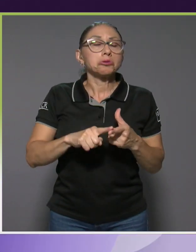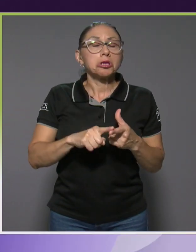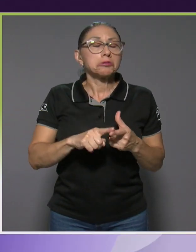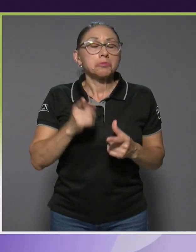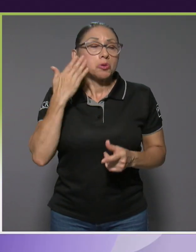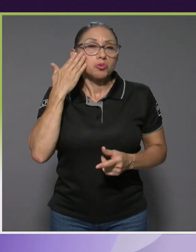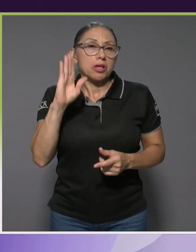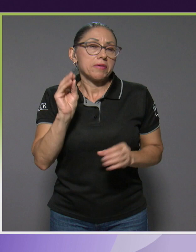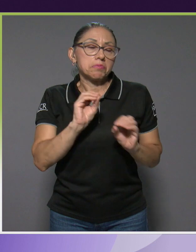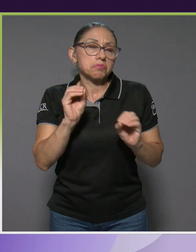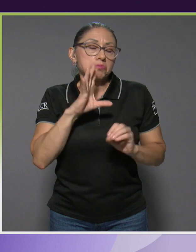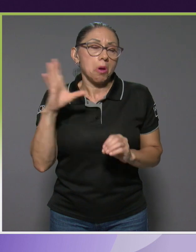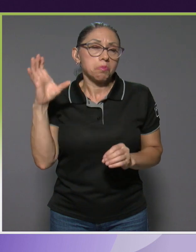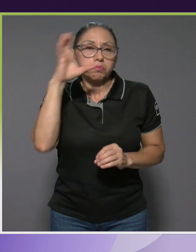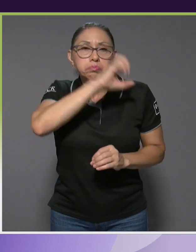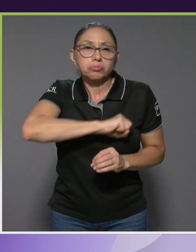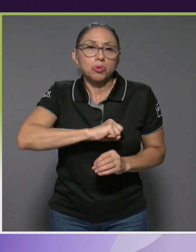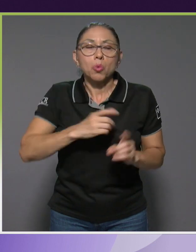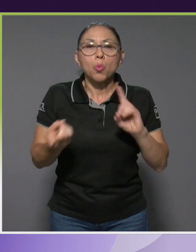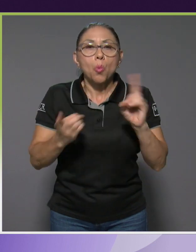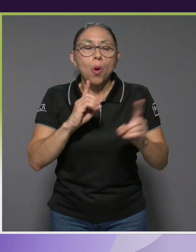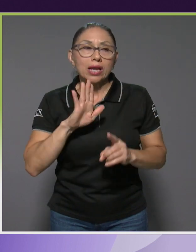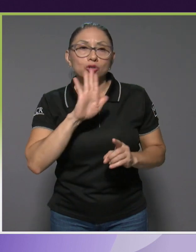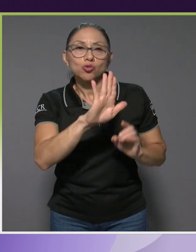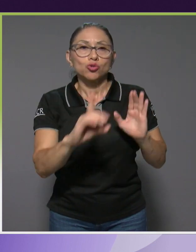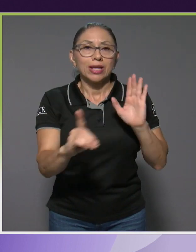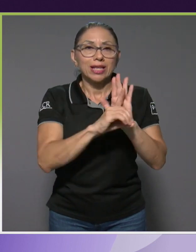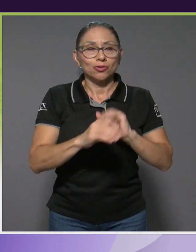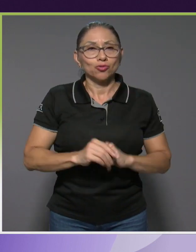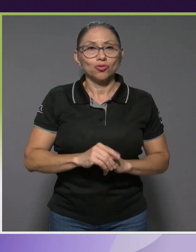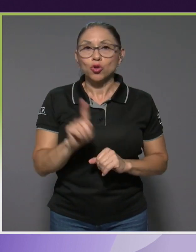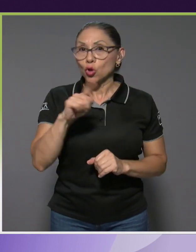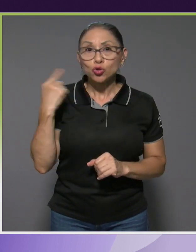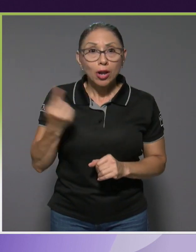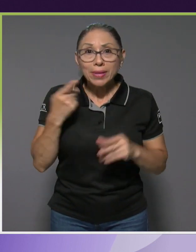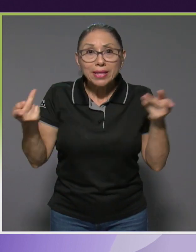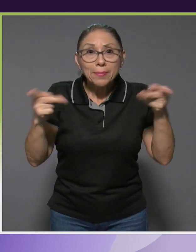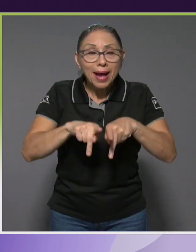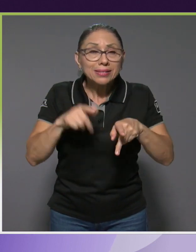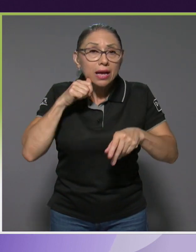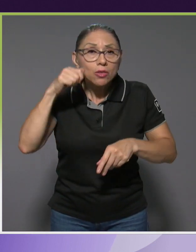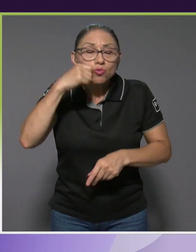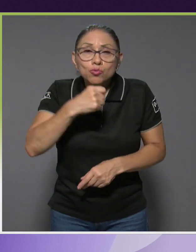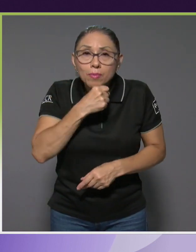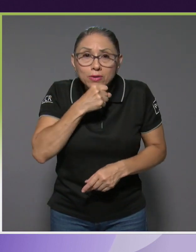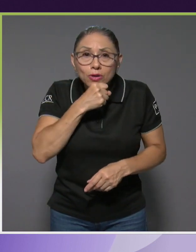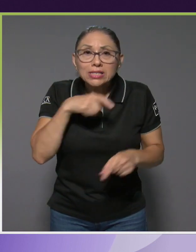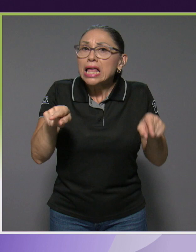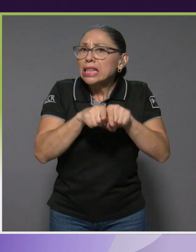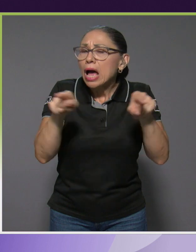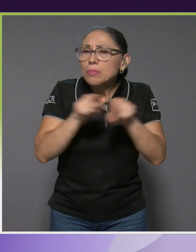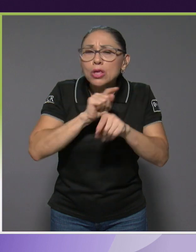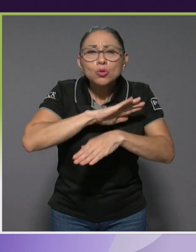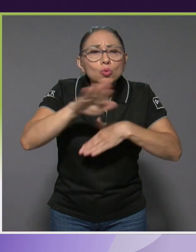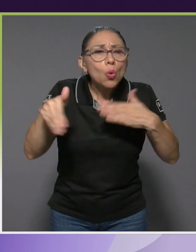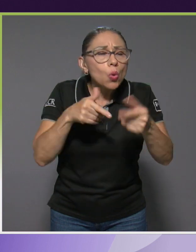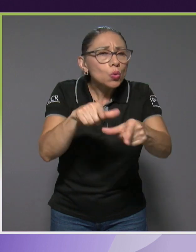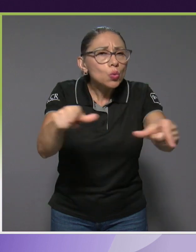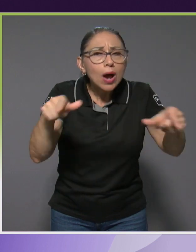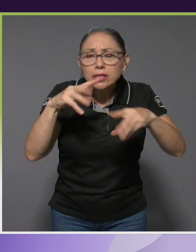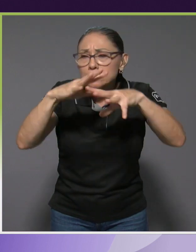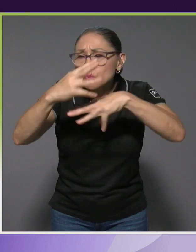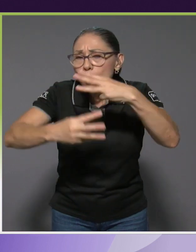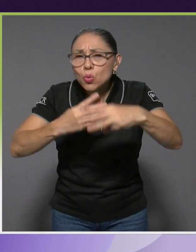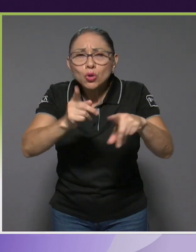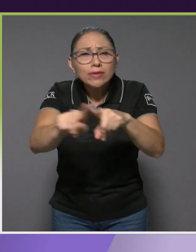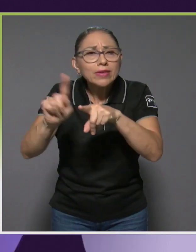en enterarse de cuáles eran sus derechos. Y nos pasa no solo en adultos mayores, en todo el mundo, en todas partes y por todos los temas, ¿verdad? Pero en el